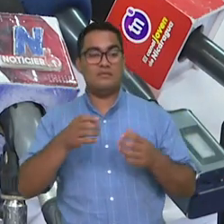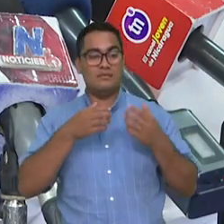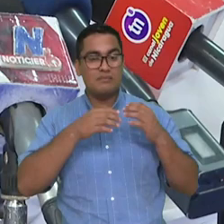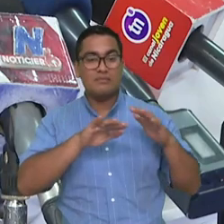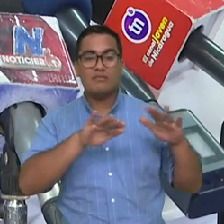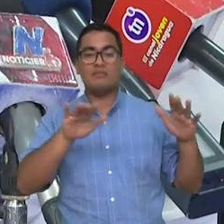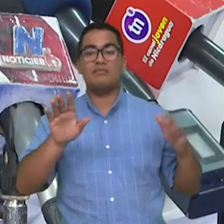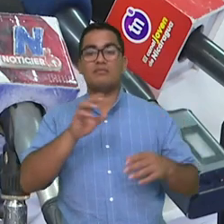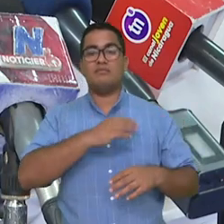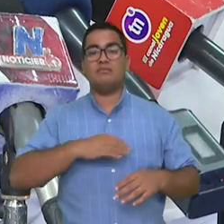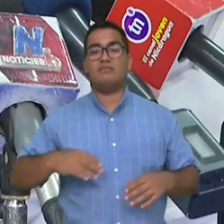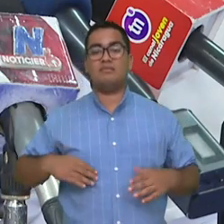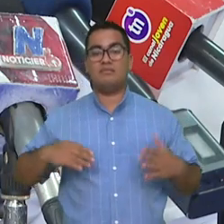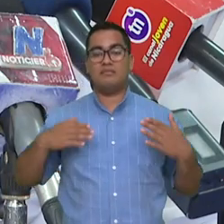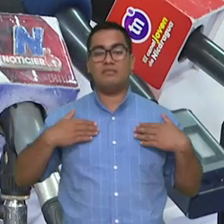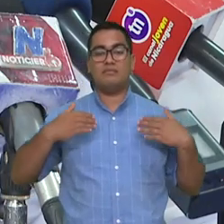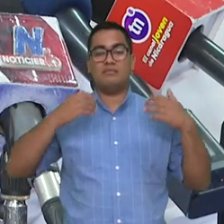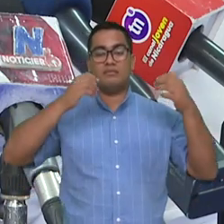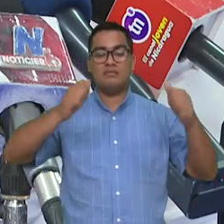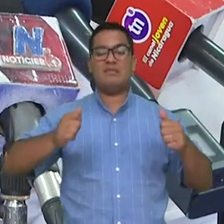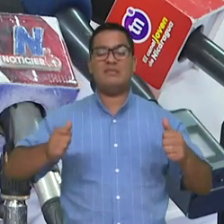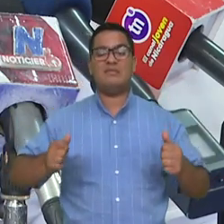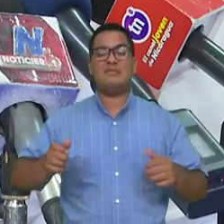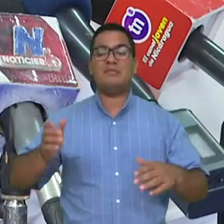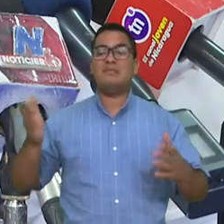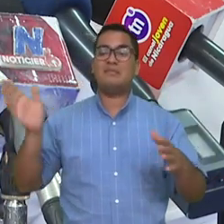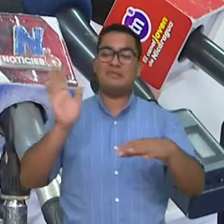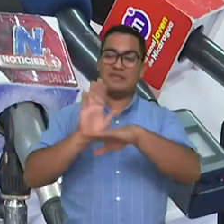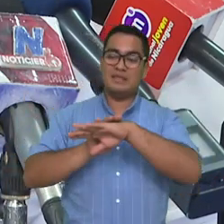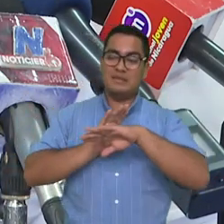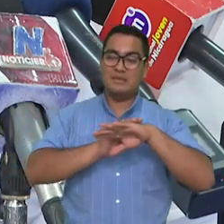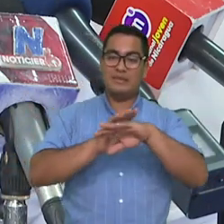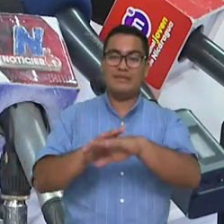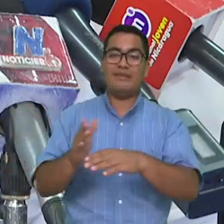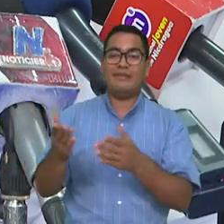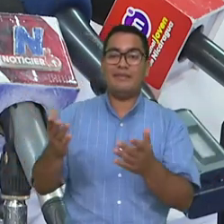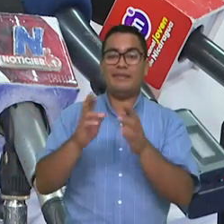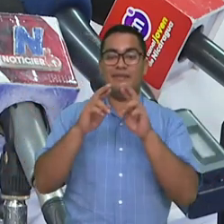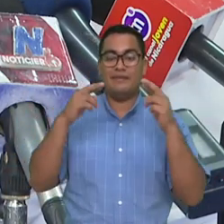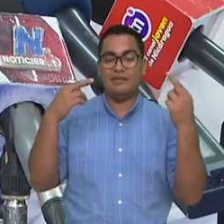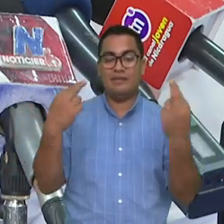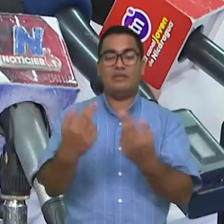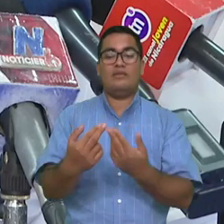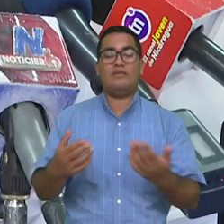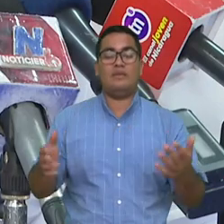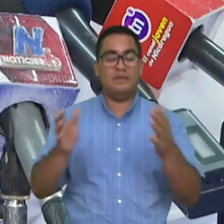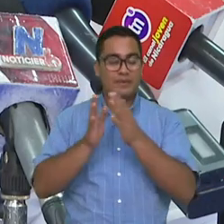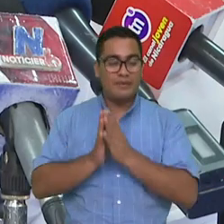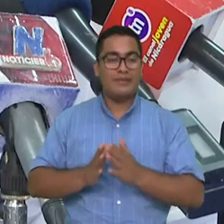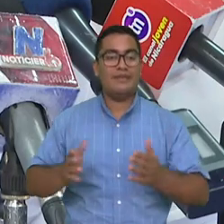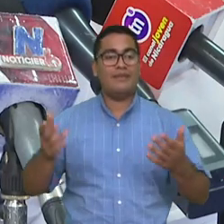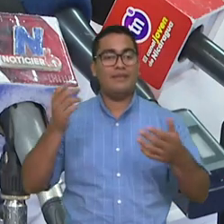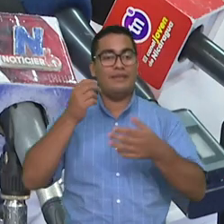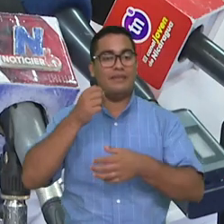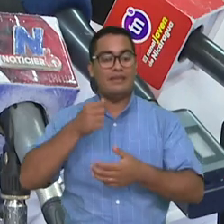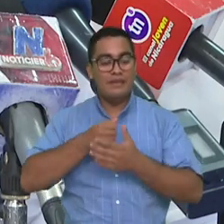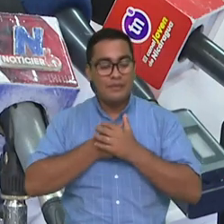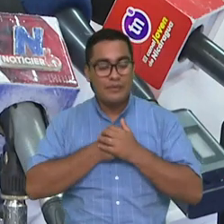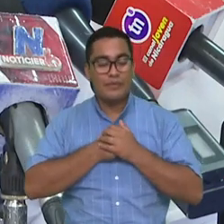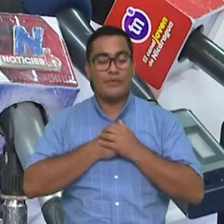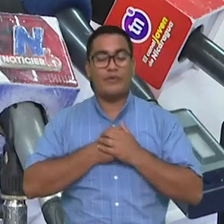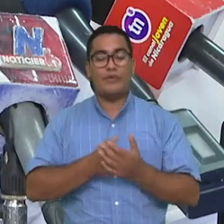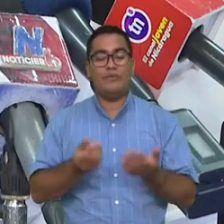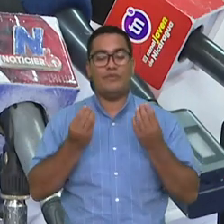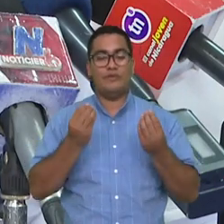el Ministerio de Salud, nos estamos abocando a una hermosa jornada de solidaridad, de amor, ¿verdad?, que